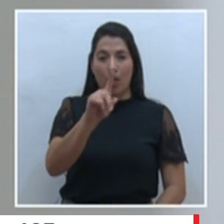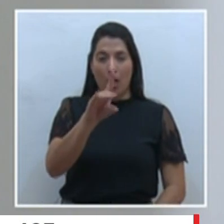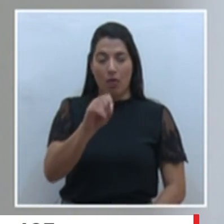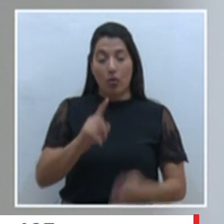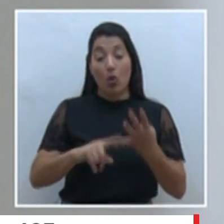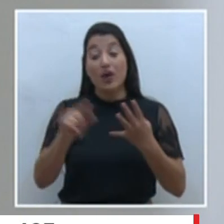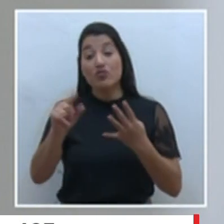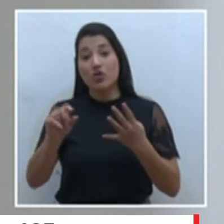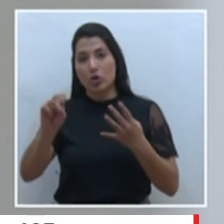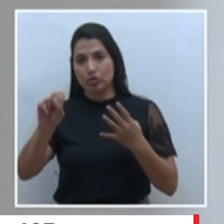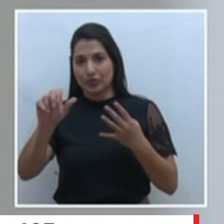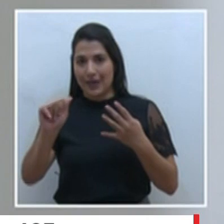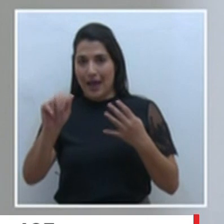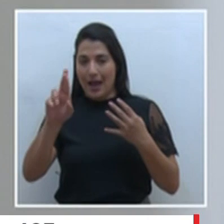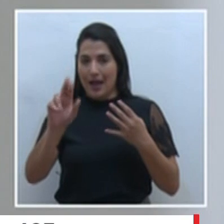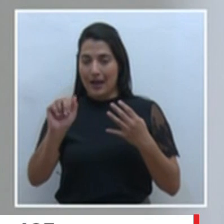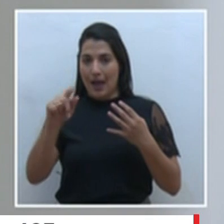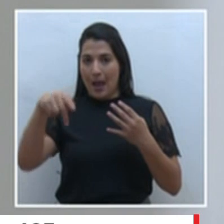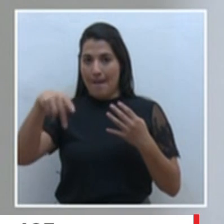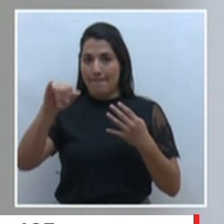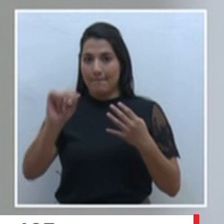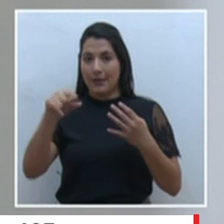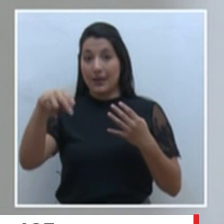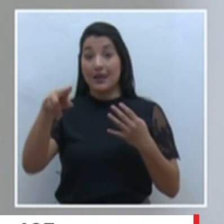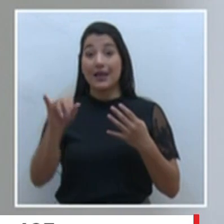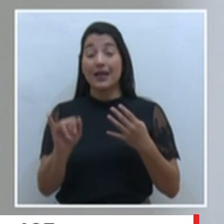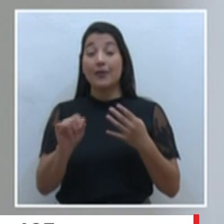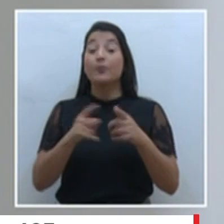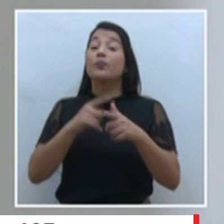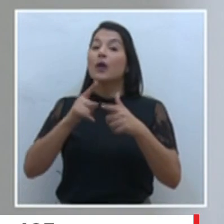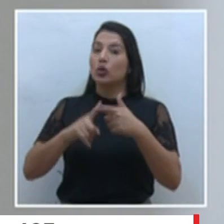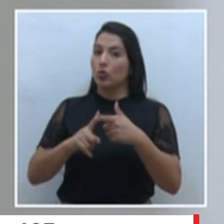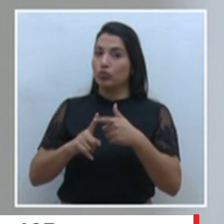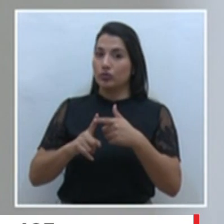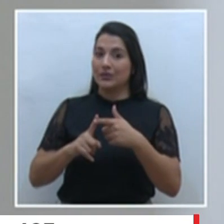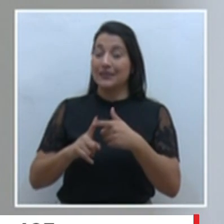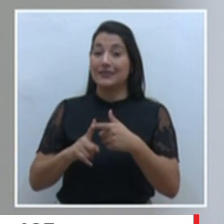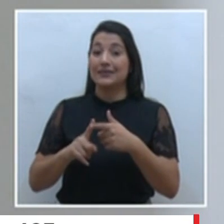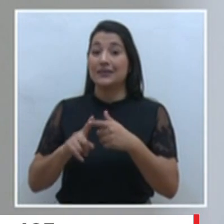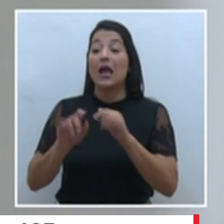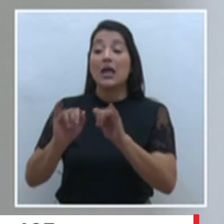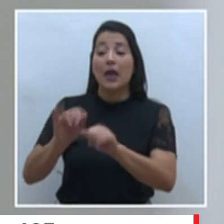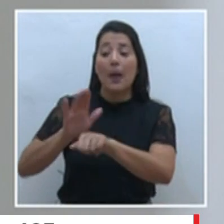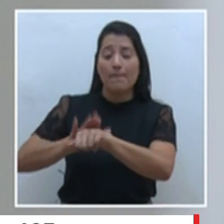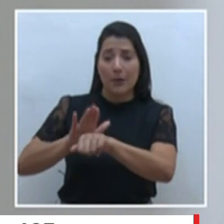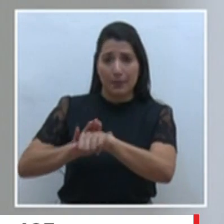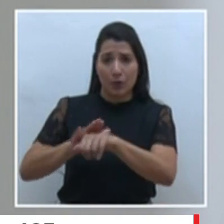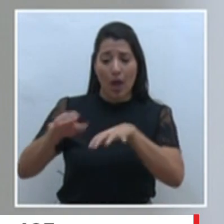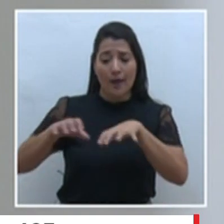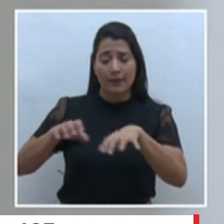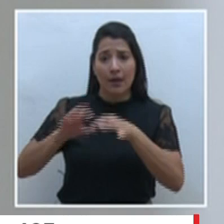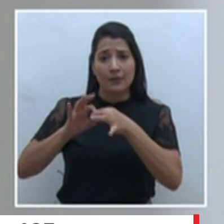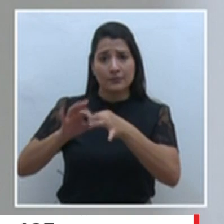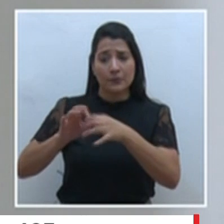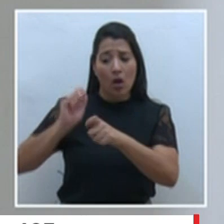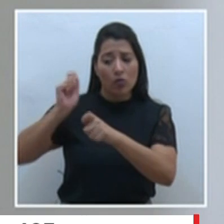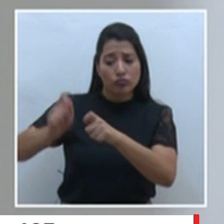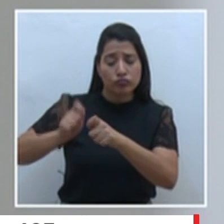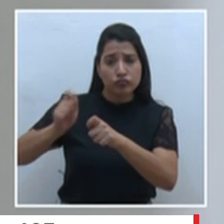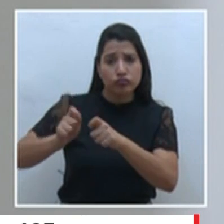Quedan exentas las actividades productivas y pesqueras debidamente comprobadas y autorizadas por las